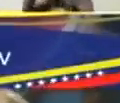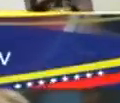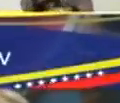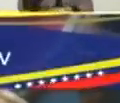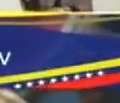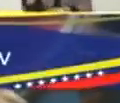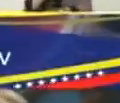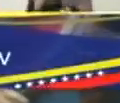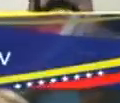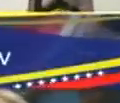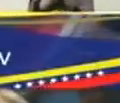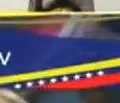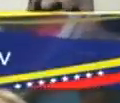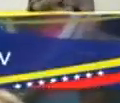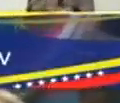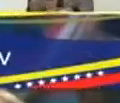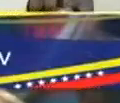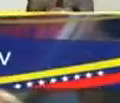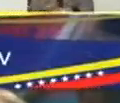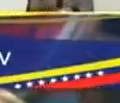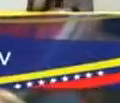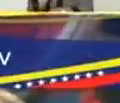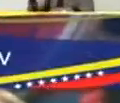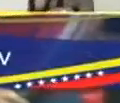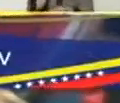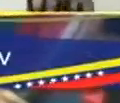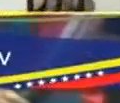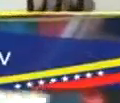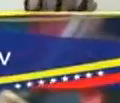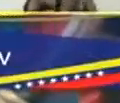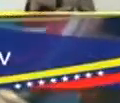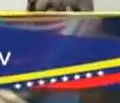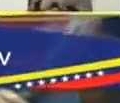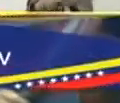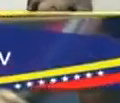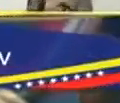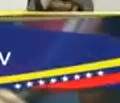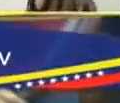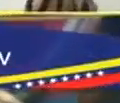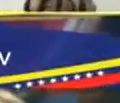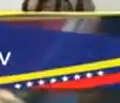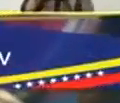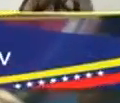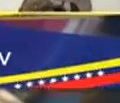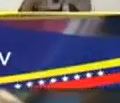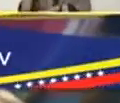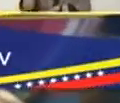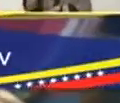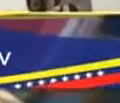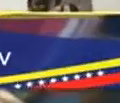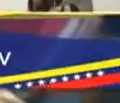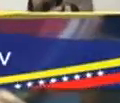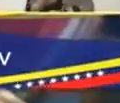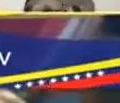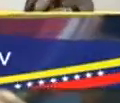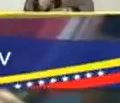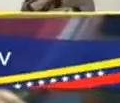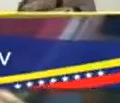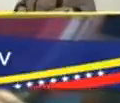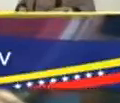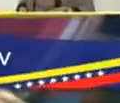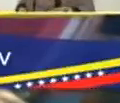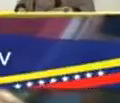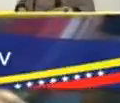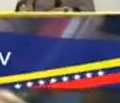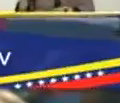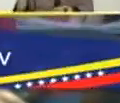pueblo. Y ahí juega un papel fundamental las estructuras de calle, de comunidad y de VC. La segunda, presidente, tiene